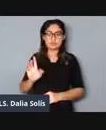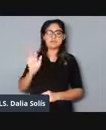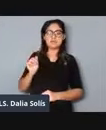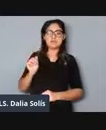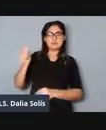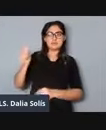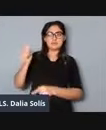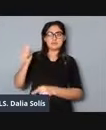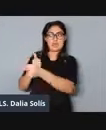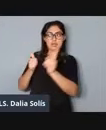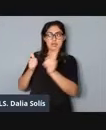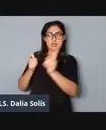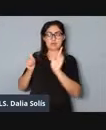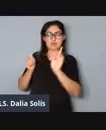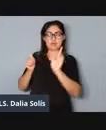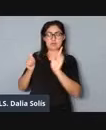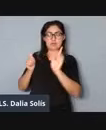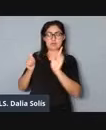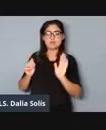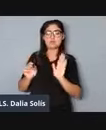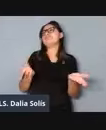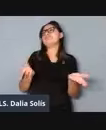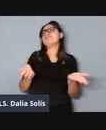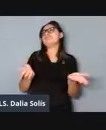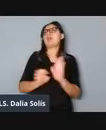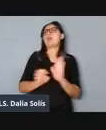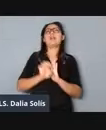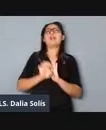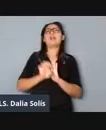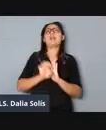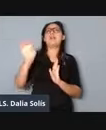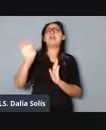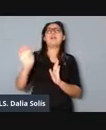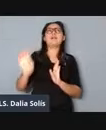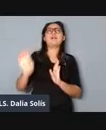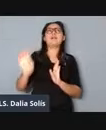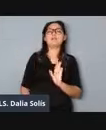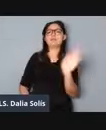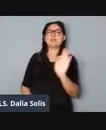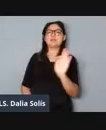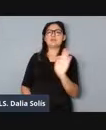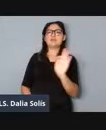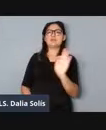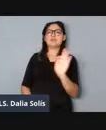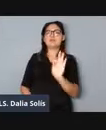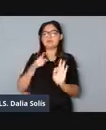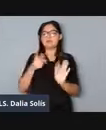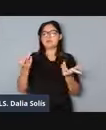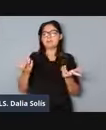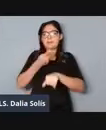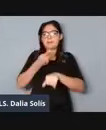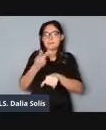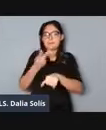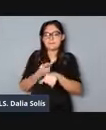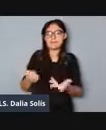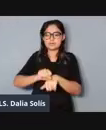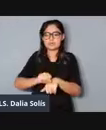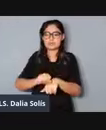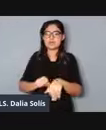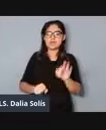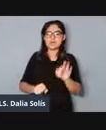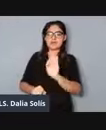que a nivel preparatoria, ¿no? Secundaria, salieron, iban manejando,